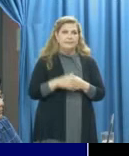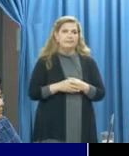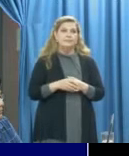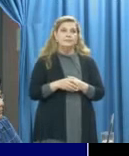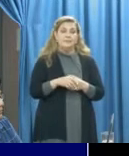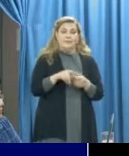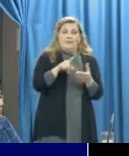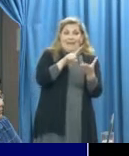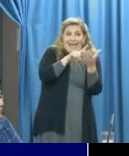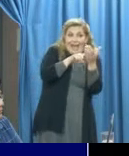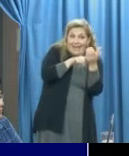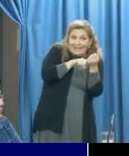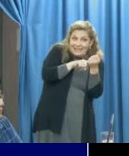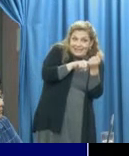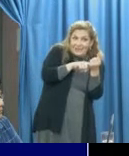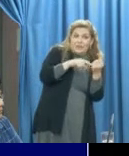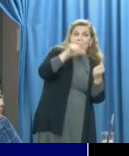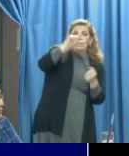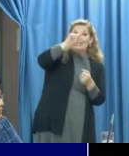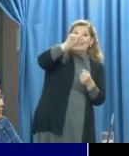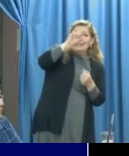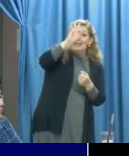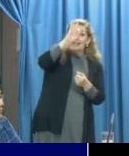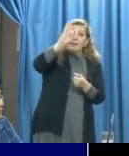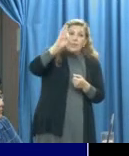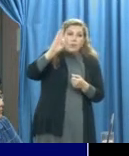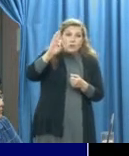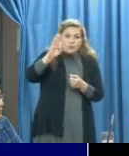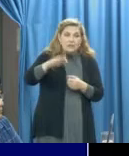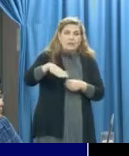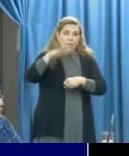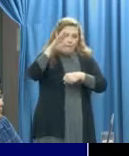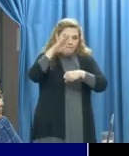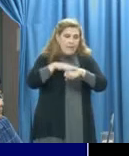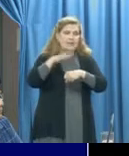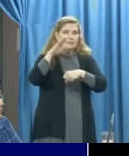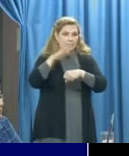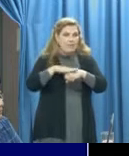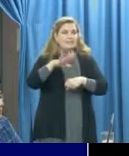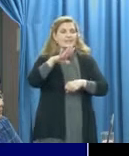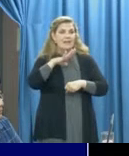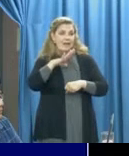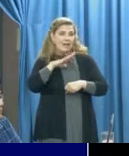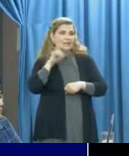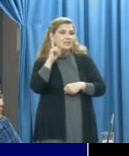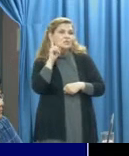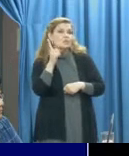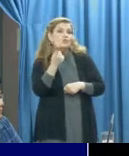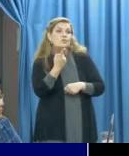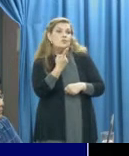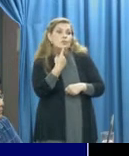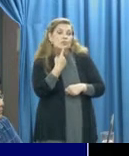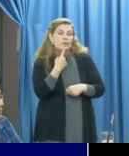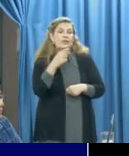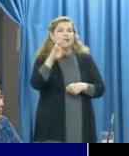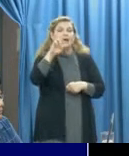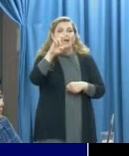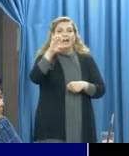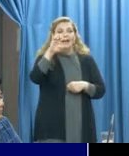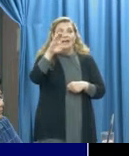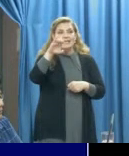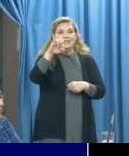este 70% de sorderas no sindrómicas, o sea, son las más frecuentes, las sorderas autosómicas